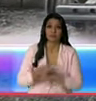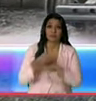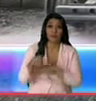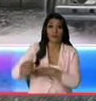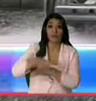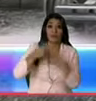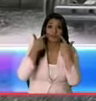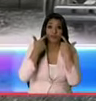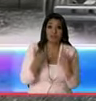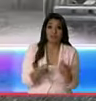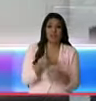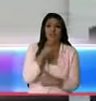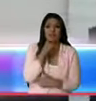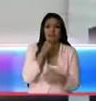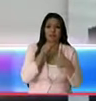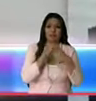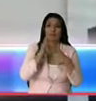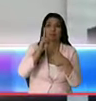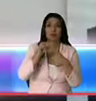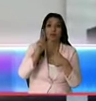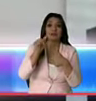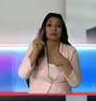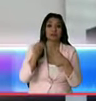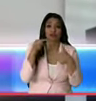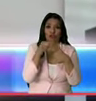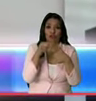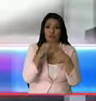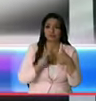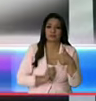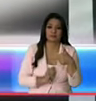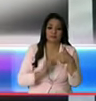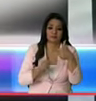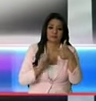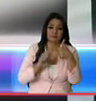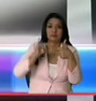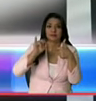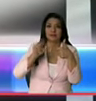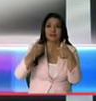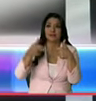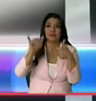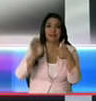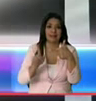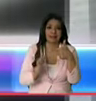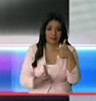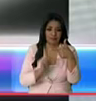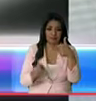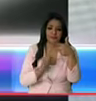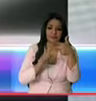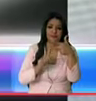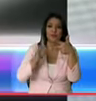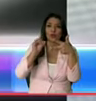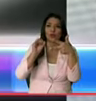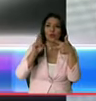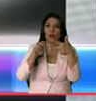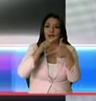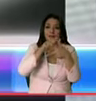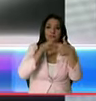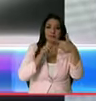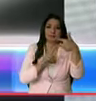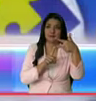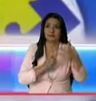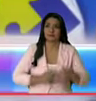fueron identificados como Wilson Alexander Montenegro Martínez, Yair Alfonso Montenegro Galíndez y Douglas Guerrero